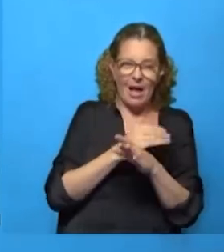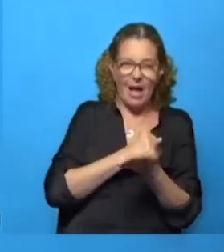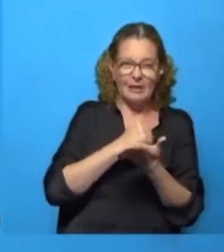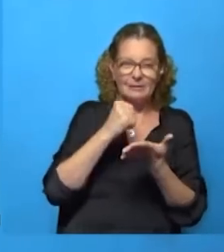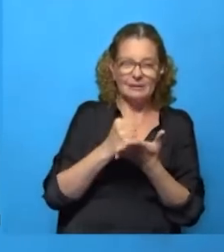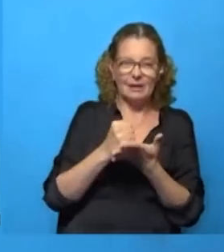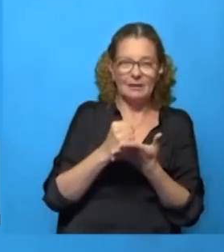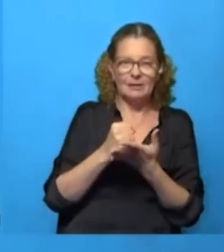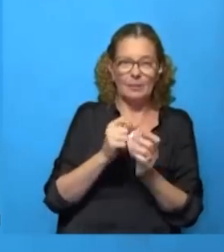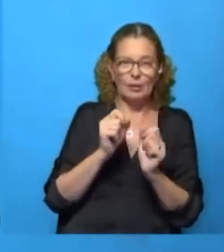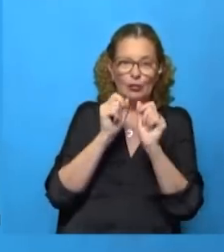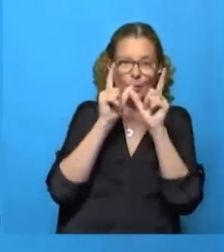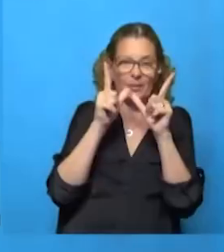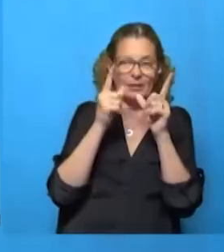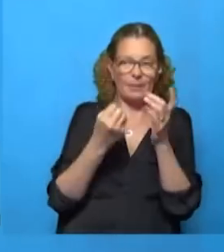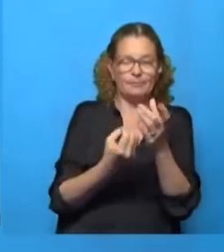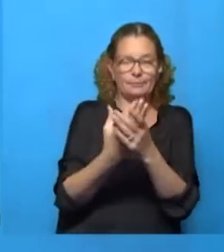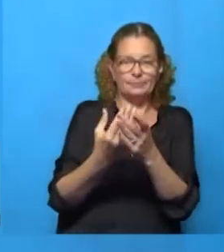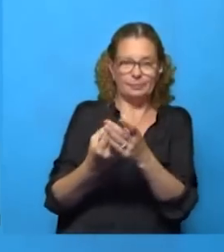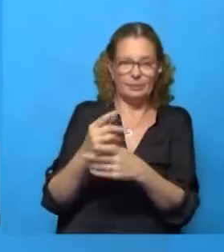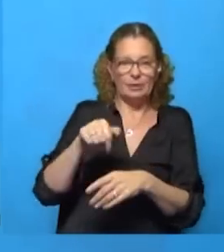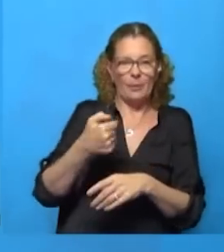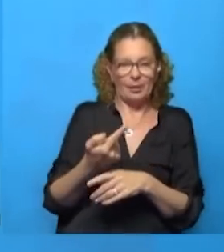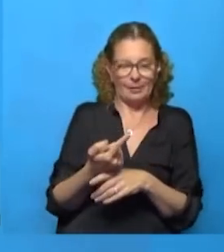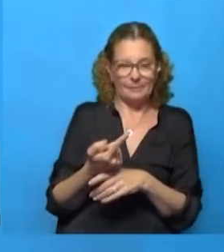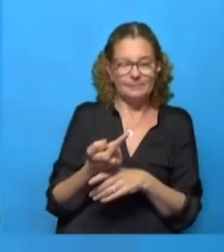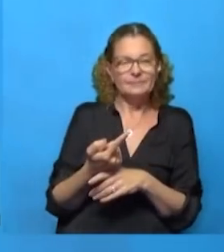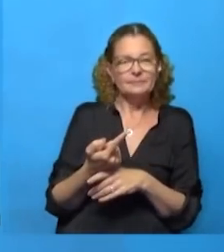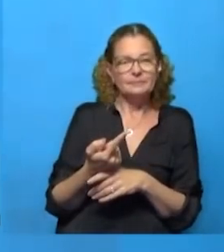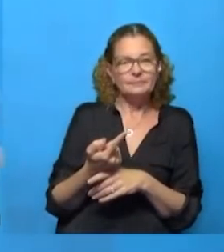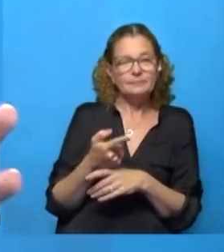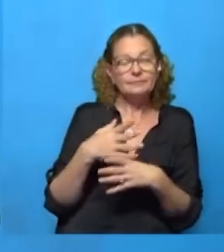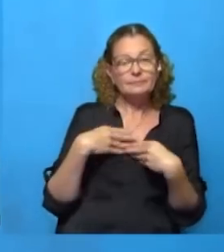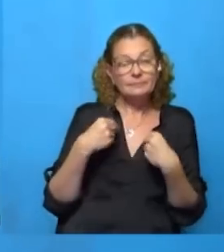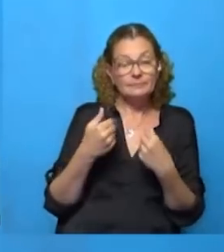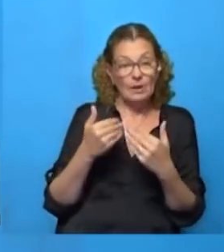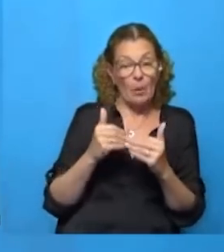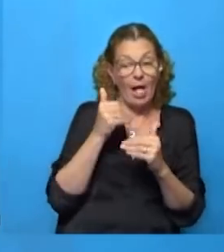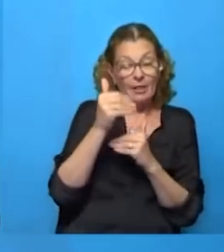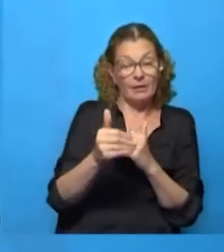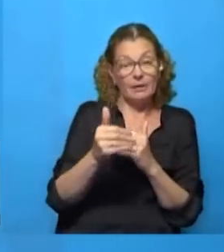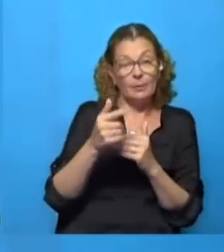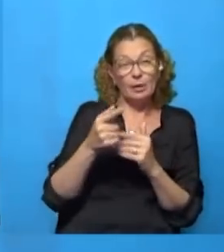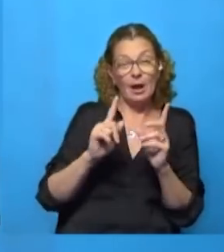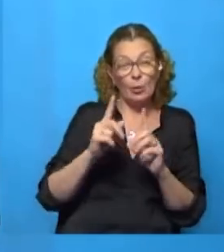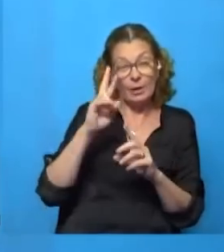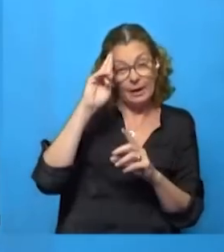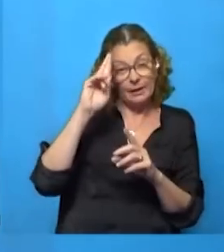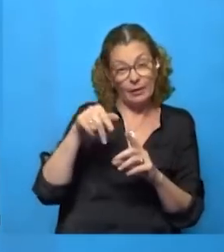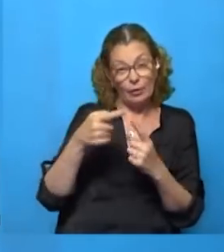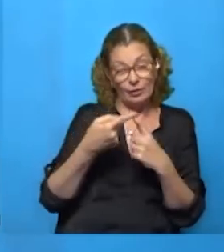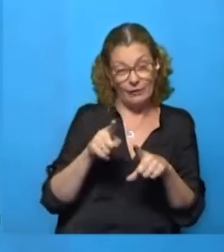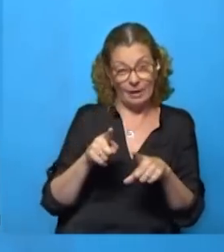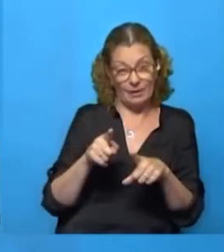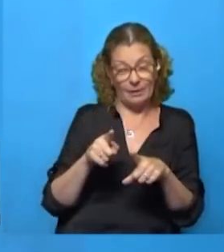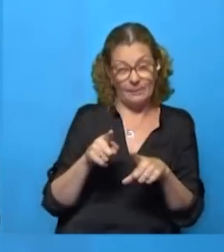año y después sorpresa que aparecieron más más posteriormente en ese sentido estamos adelantados por algunas razones distintas